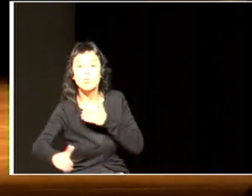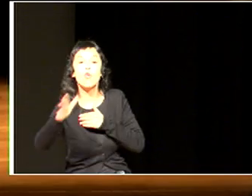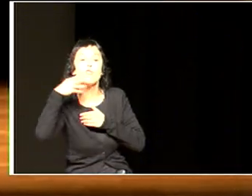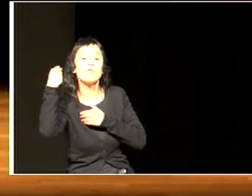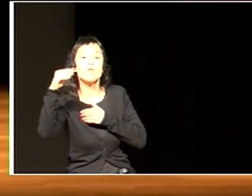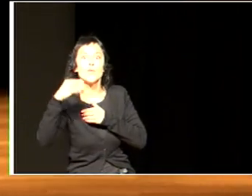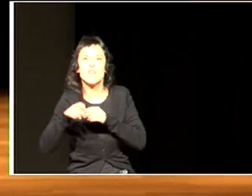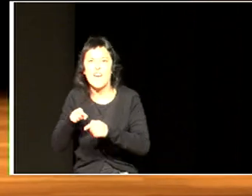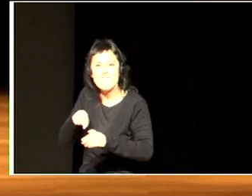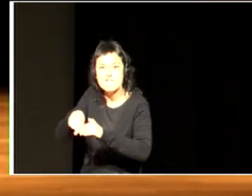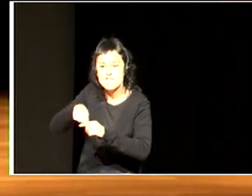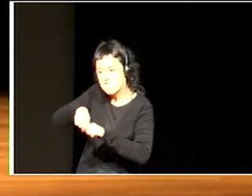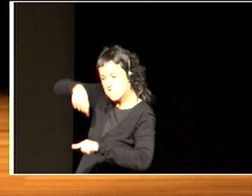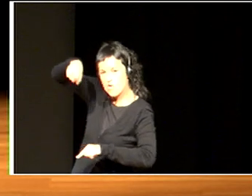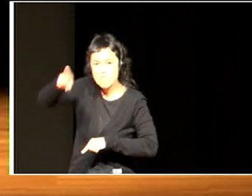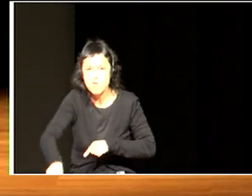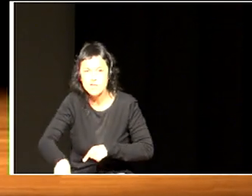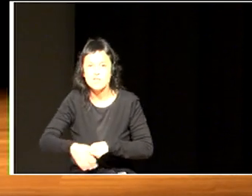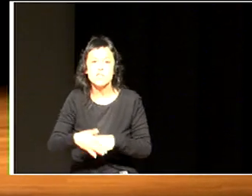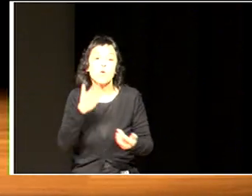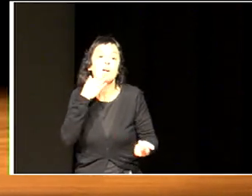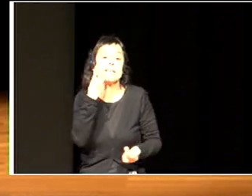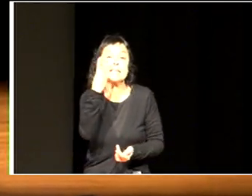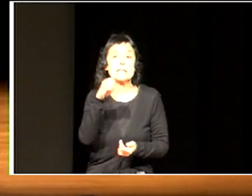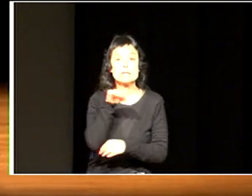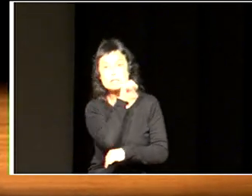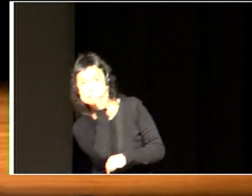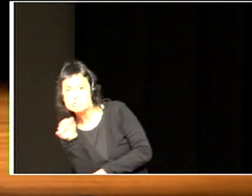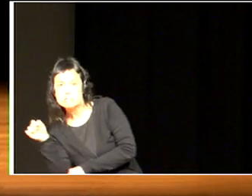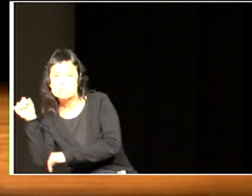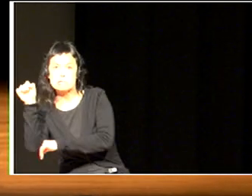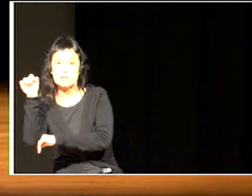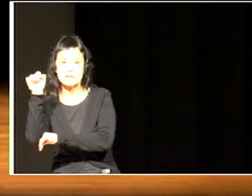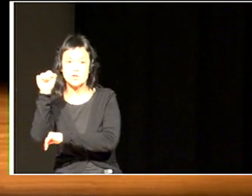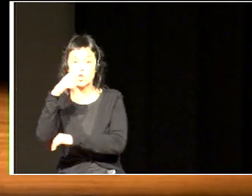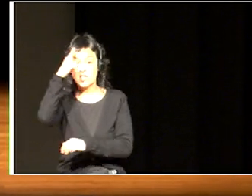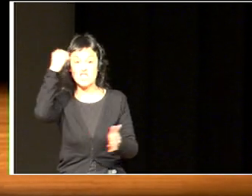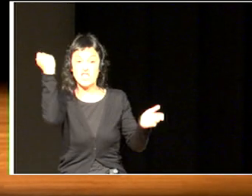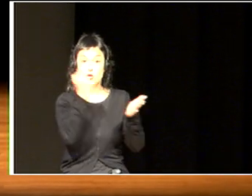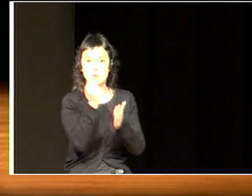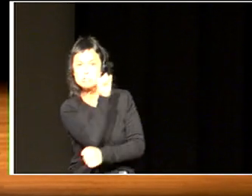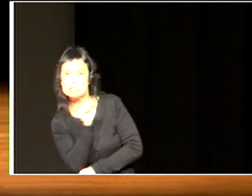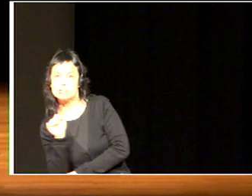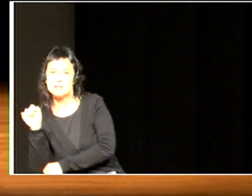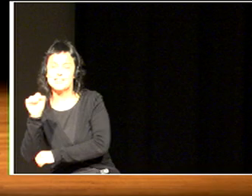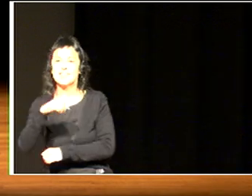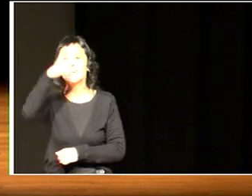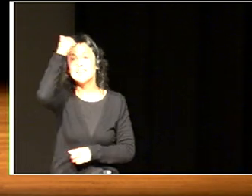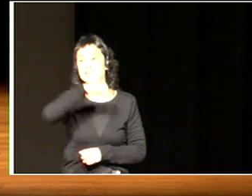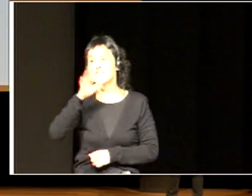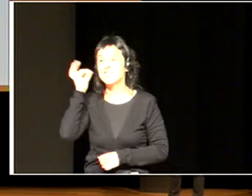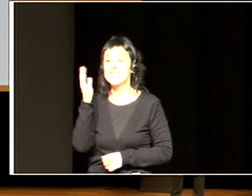la rodilla a los 30 años a sólo un pelín la cabeza por fuera de los estereotipos chicas y chicos a los